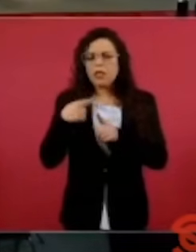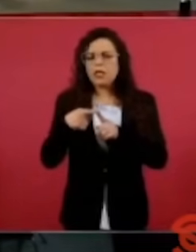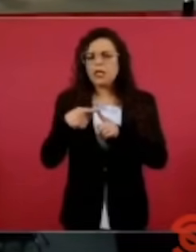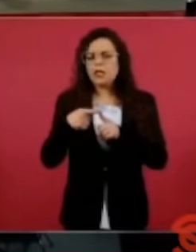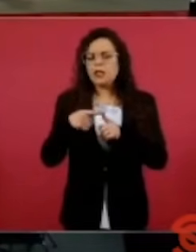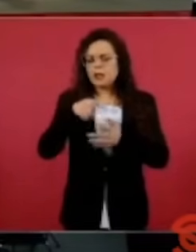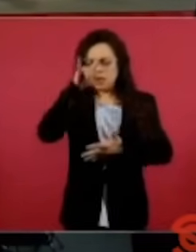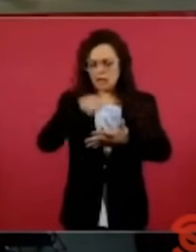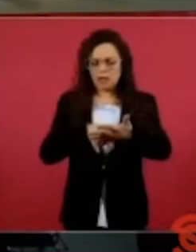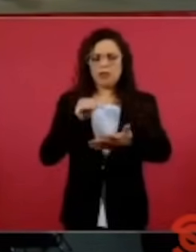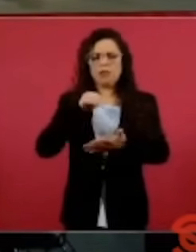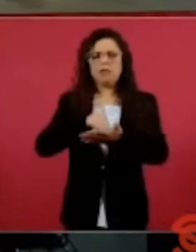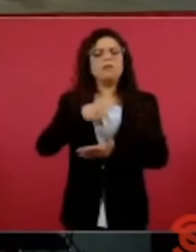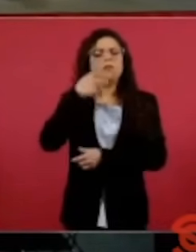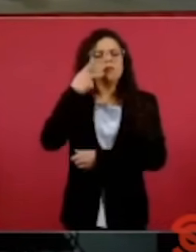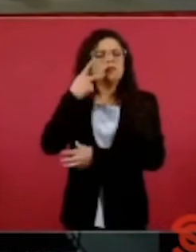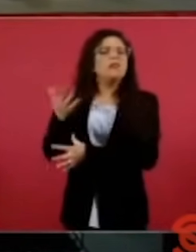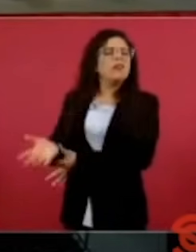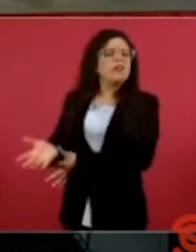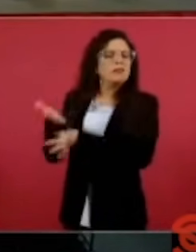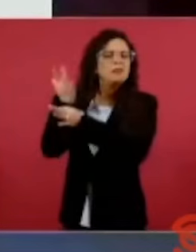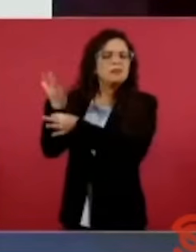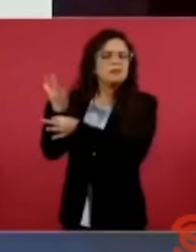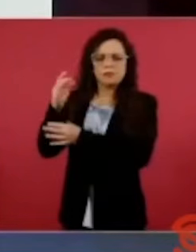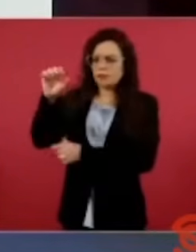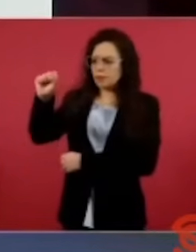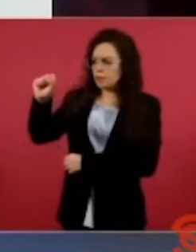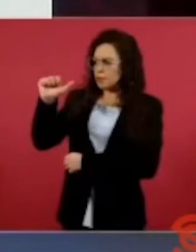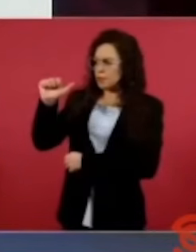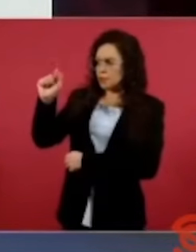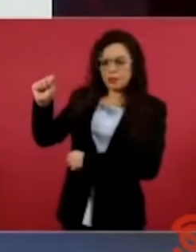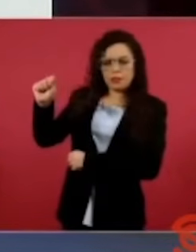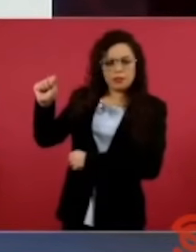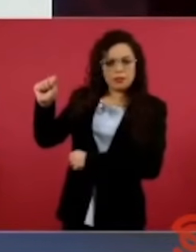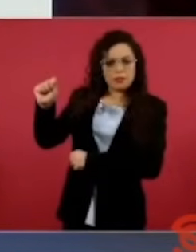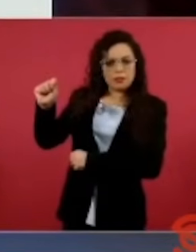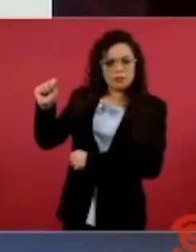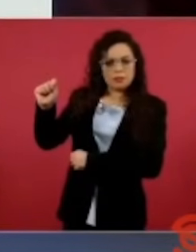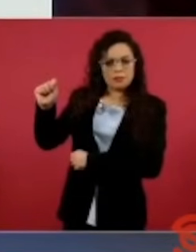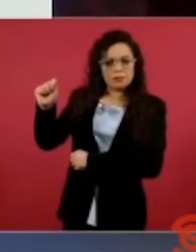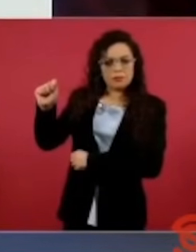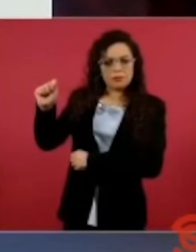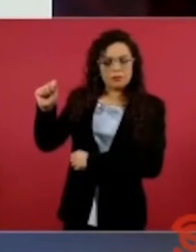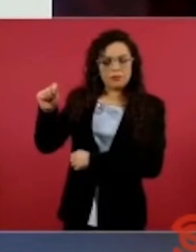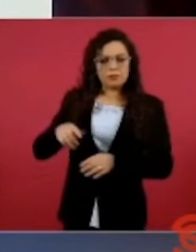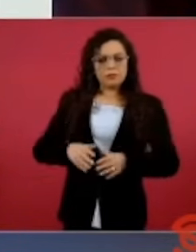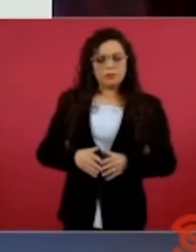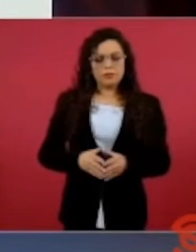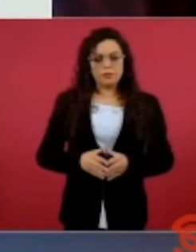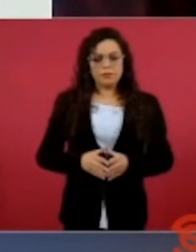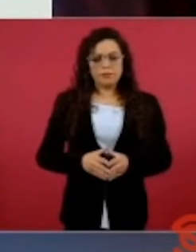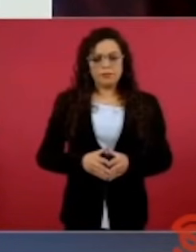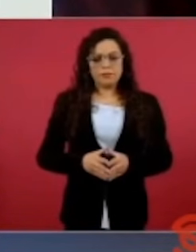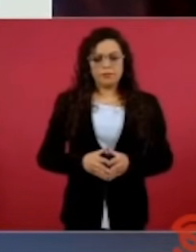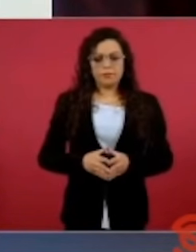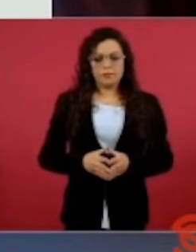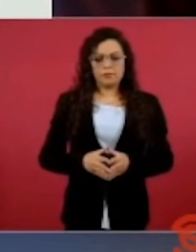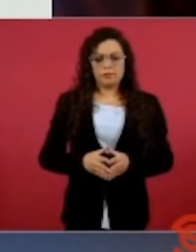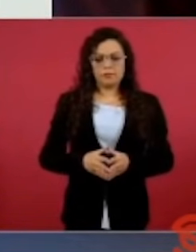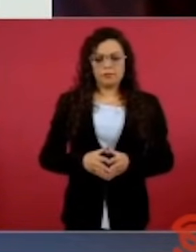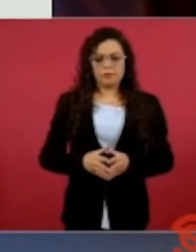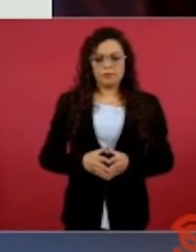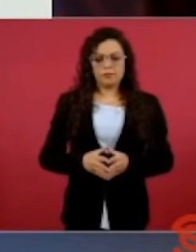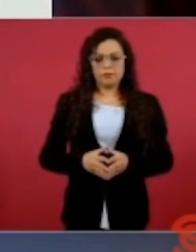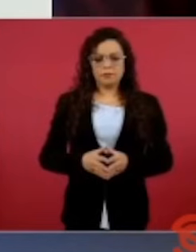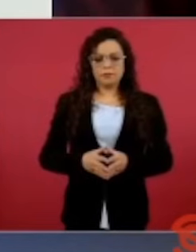SAT este debe ser el presupuesto de un estado lo que debe ese